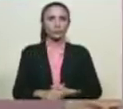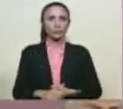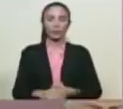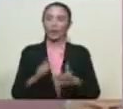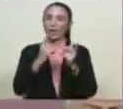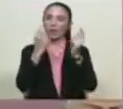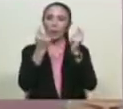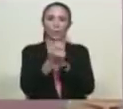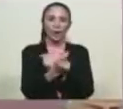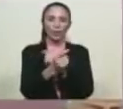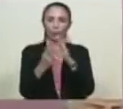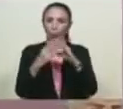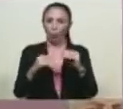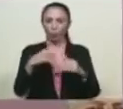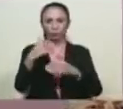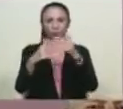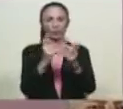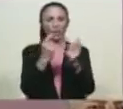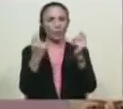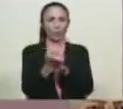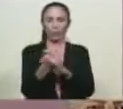cambiando todo lo que haya que cambiar.